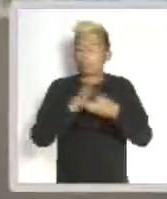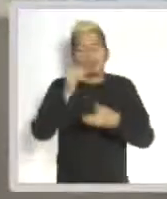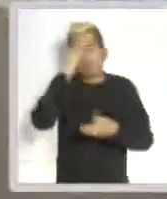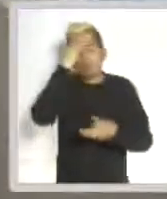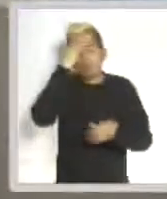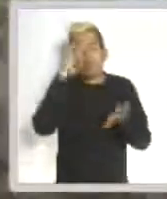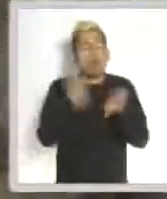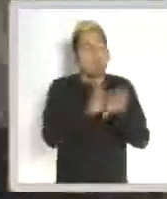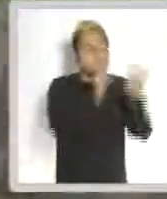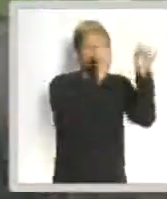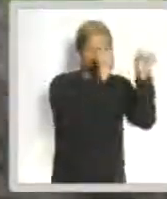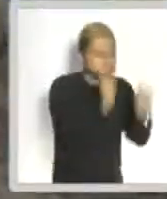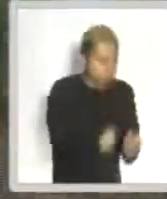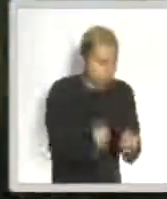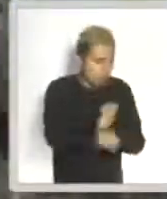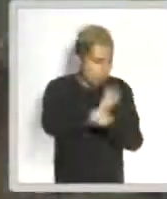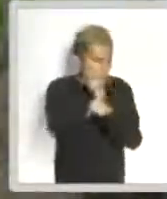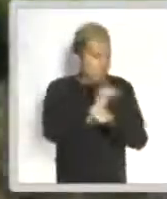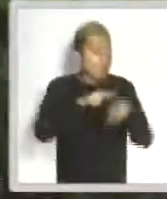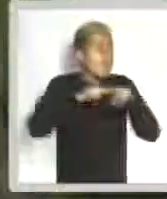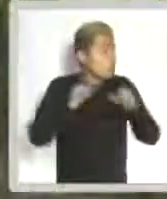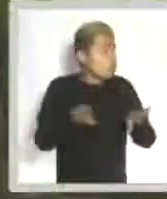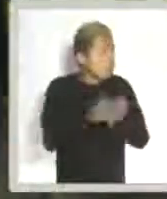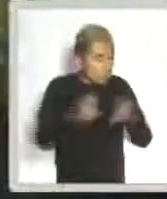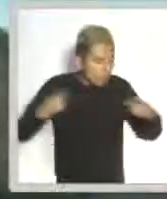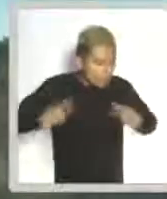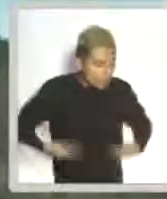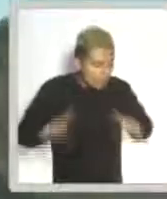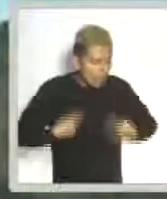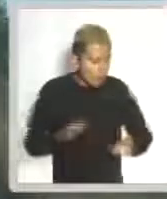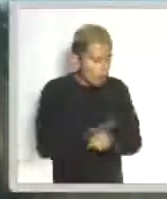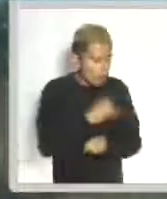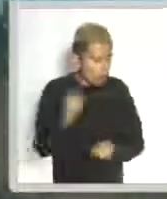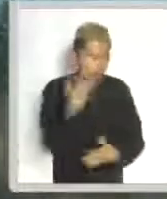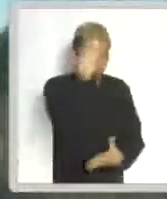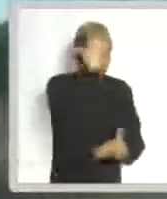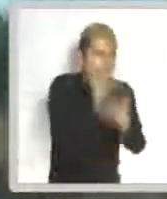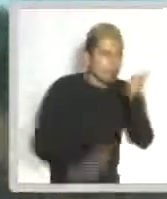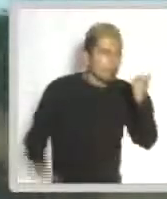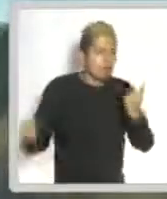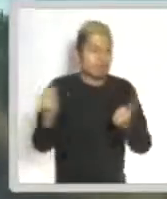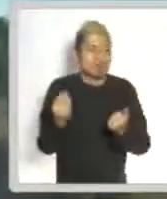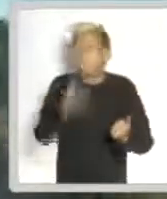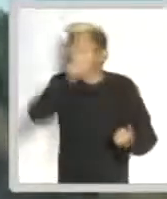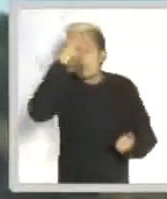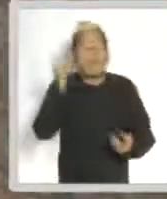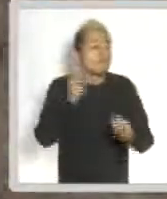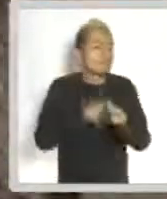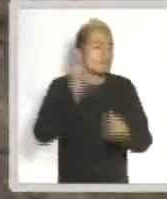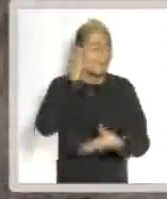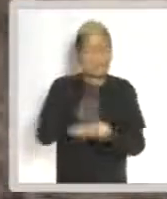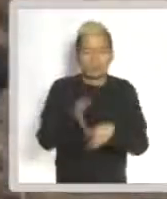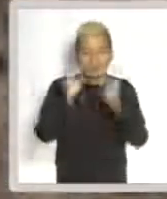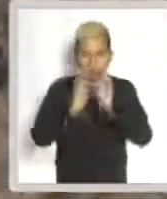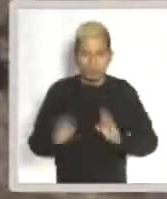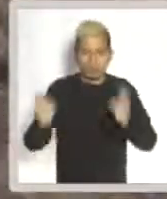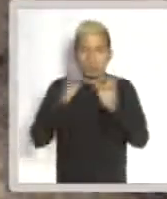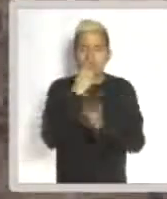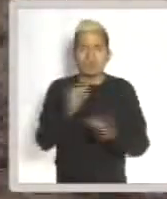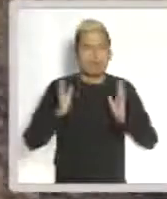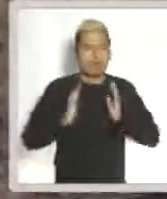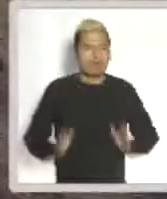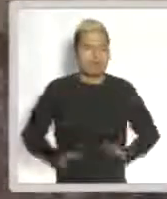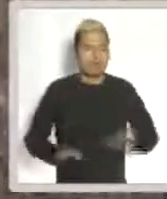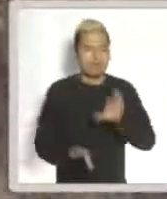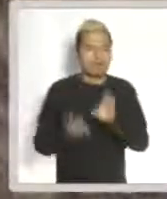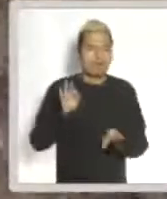características como la identidad del conductor ya que se dio a la fuga con rumbo desconocido mencionar que el cuerpo sin vida fue